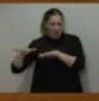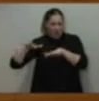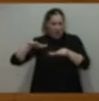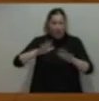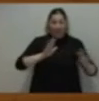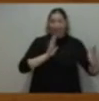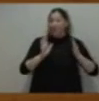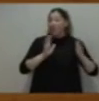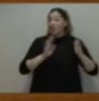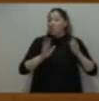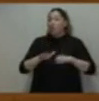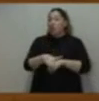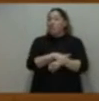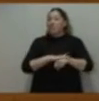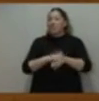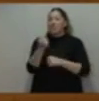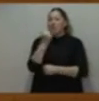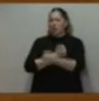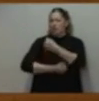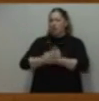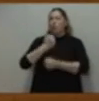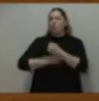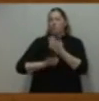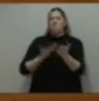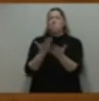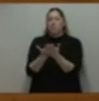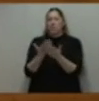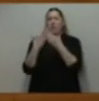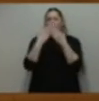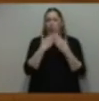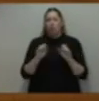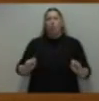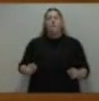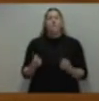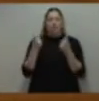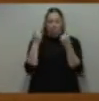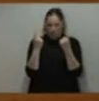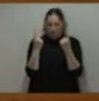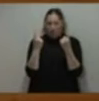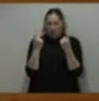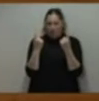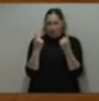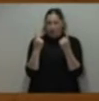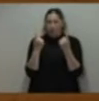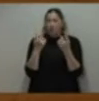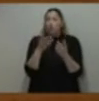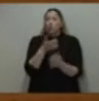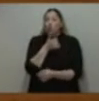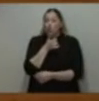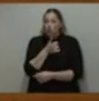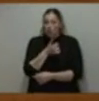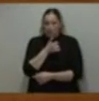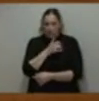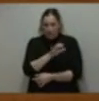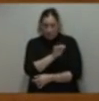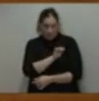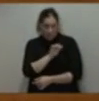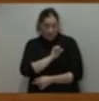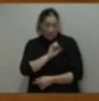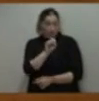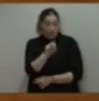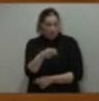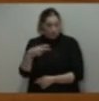al Ministerio de Economía a encargar un estudio oficial sobre el tema. Ese estudio se realizó, estamos todavía esperando los resultados,